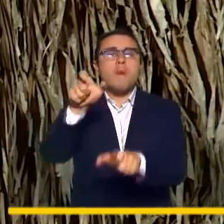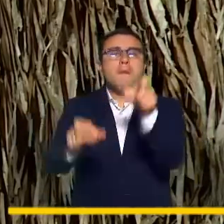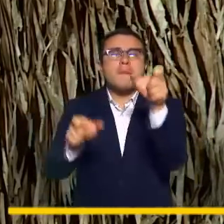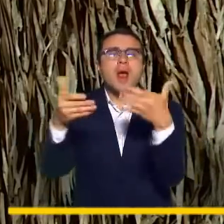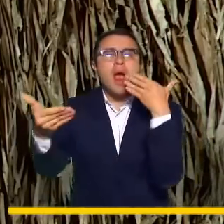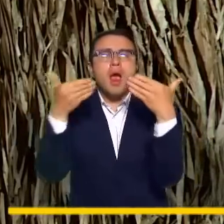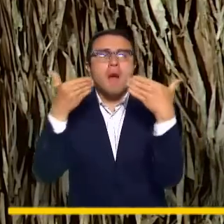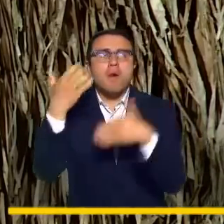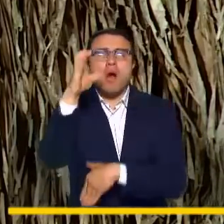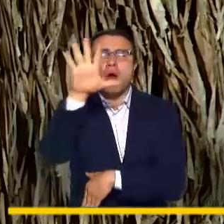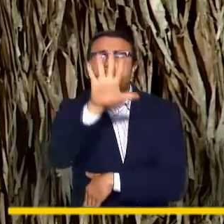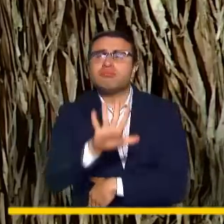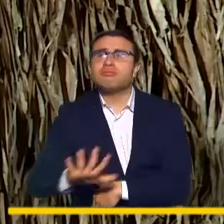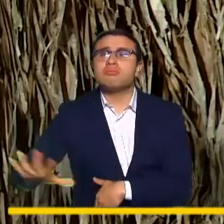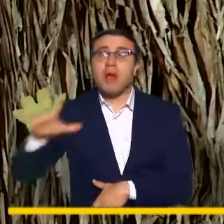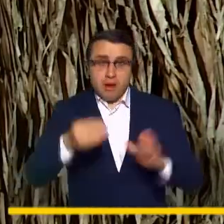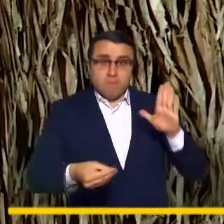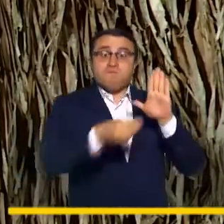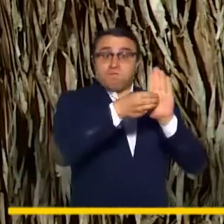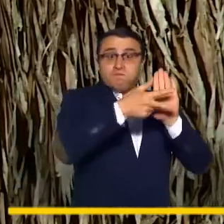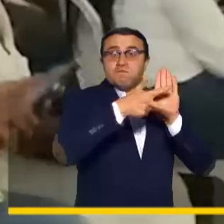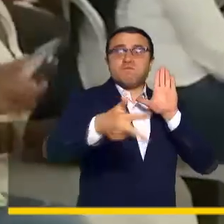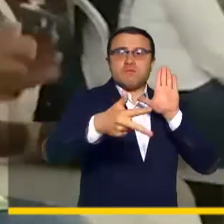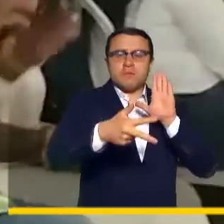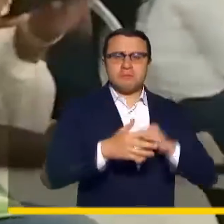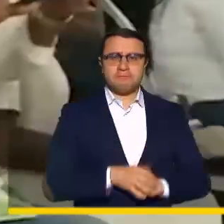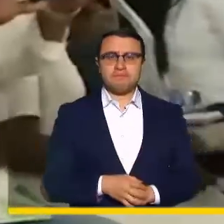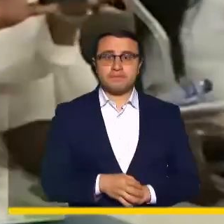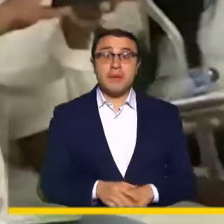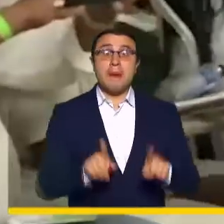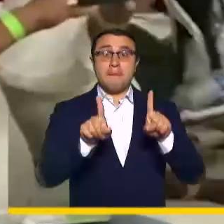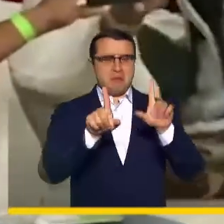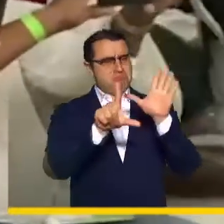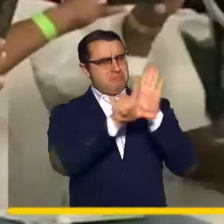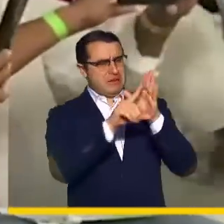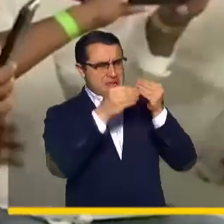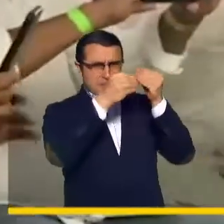Colombia. A pesar de todas esas leyes